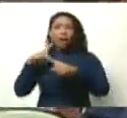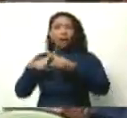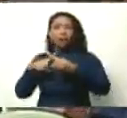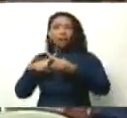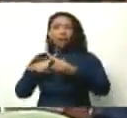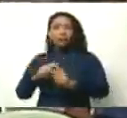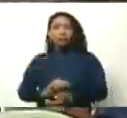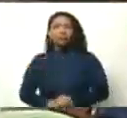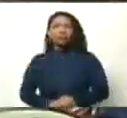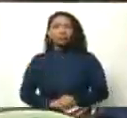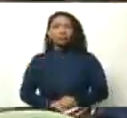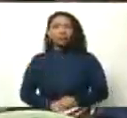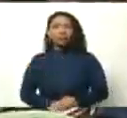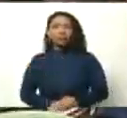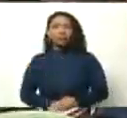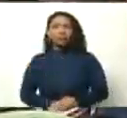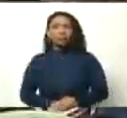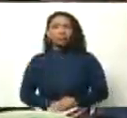Saab!